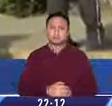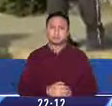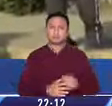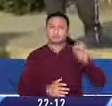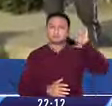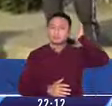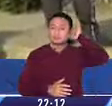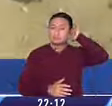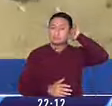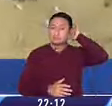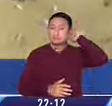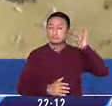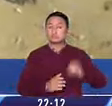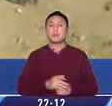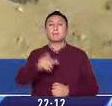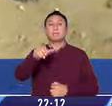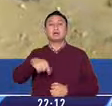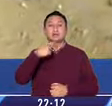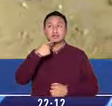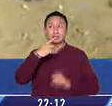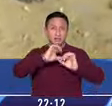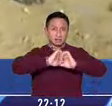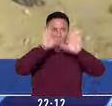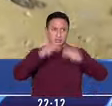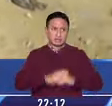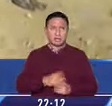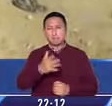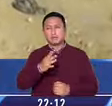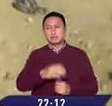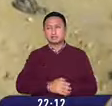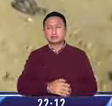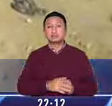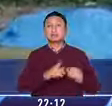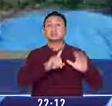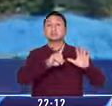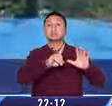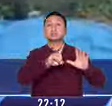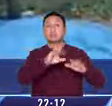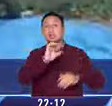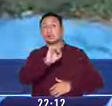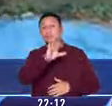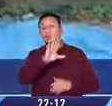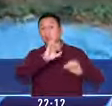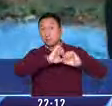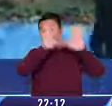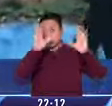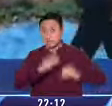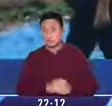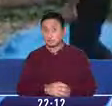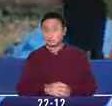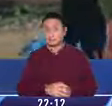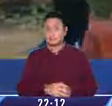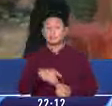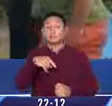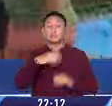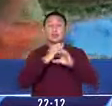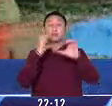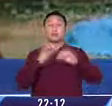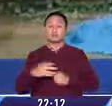de los moradores, aparentemente en el transcurso de la mañana, aproximadamente a las 6 de la mañana o 5 de la mañana, la